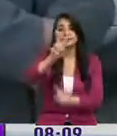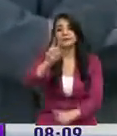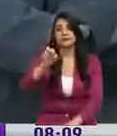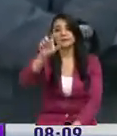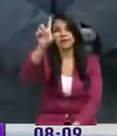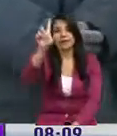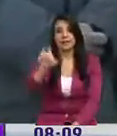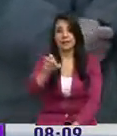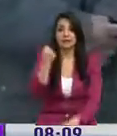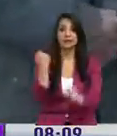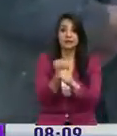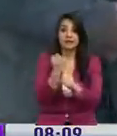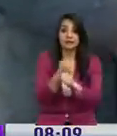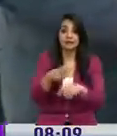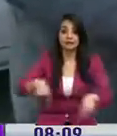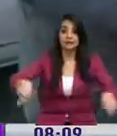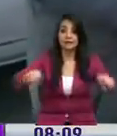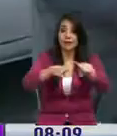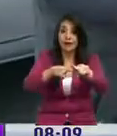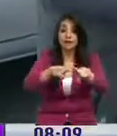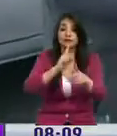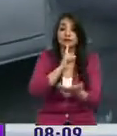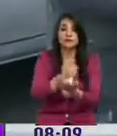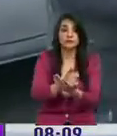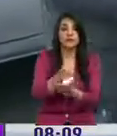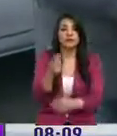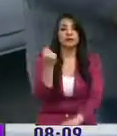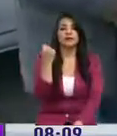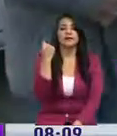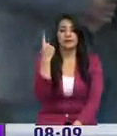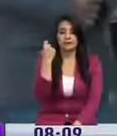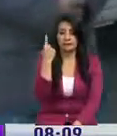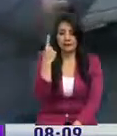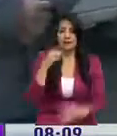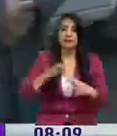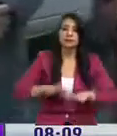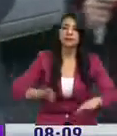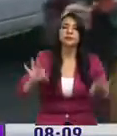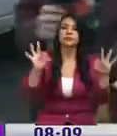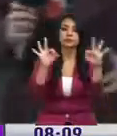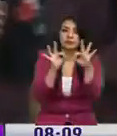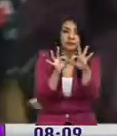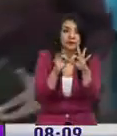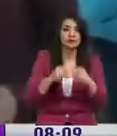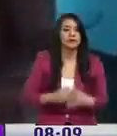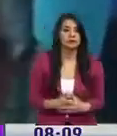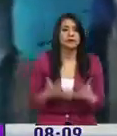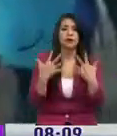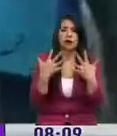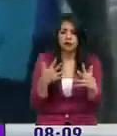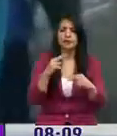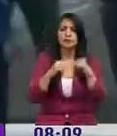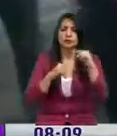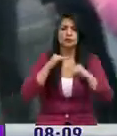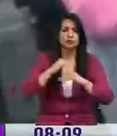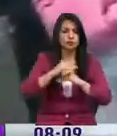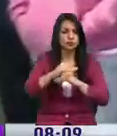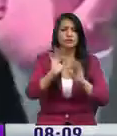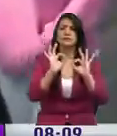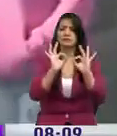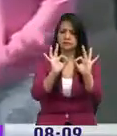los trabajos que se están realizando aquí si bien es cierto ellos entienden sobre la importancia de estas obras que se están realizando